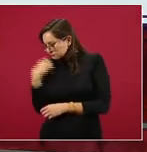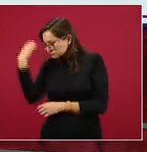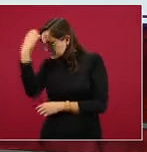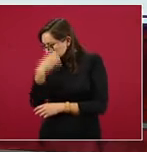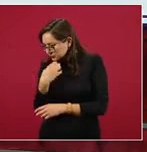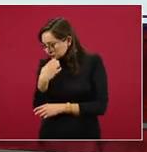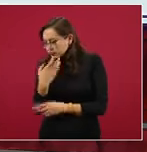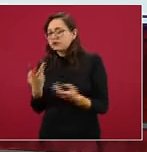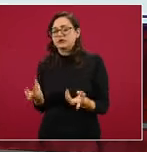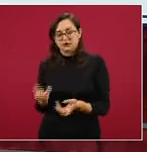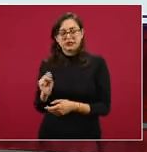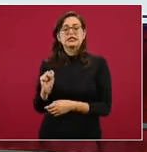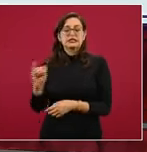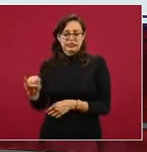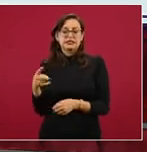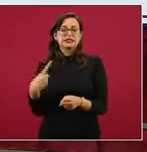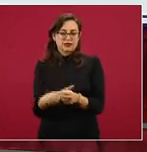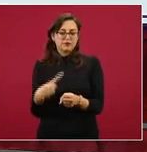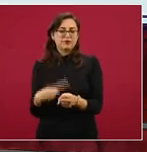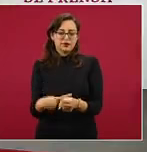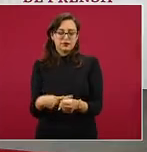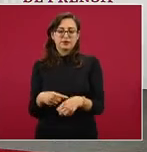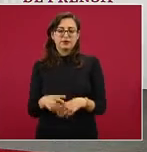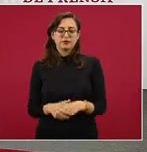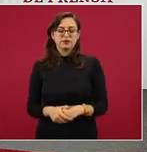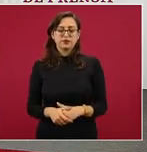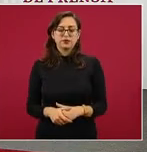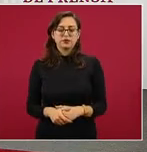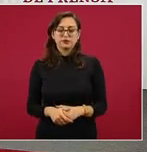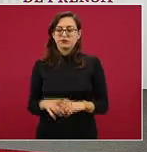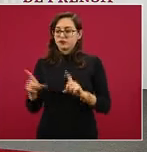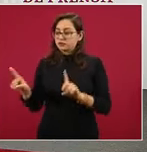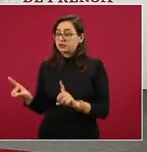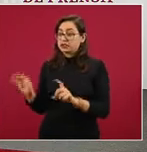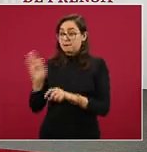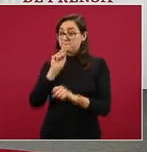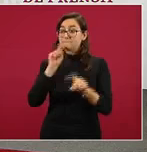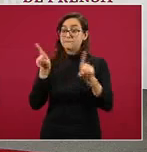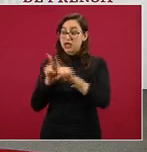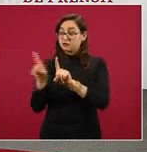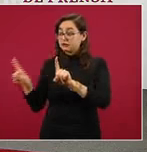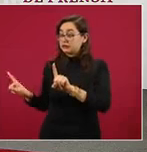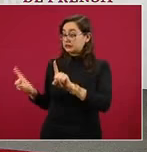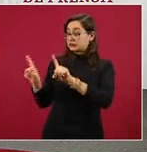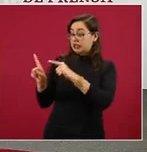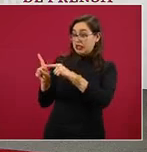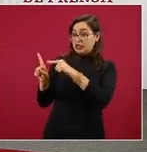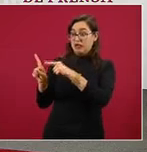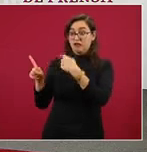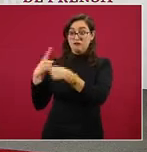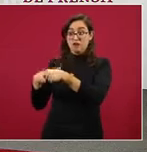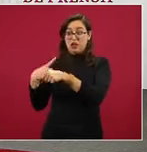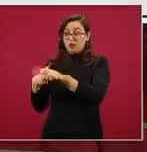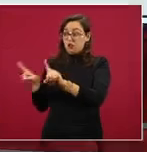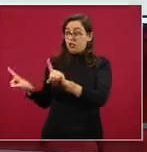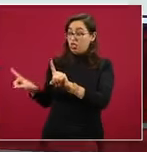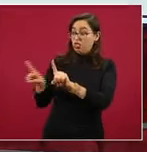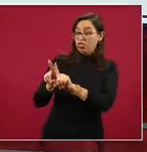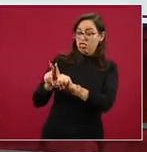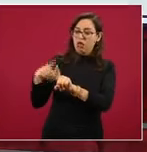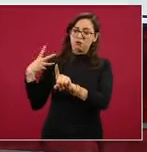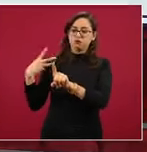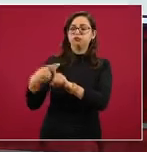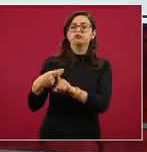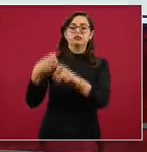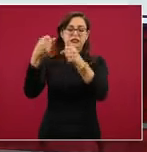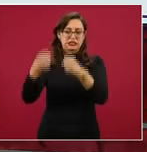prueba, ya sea de PCR o de antígeno. Se hace por asociación epidemiológica o por dictaminación. Expliqué hace unos